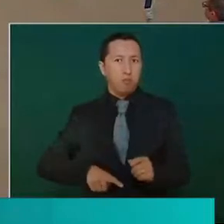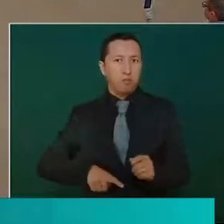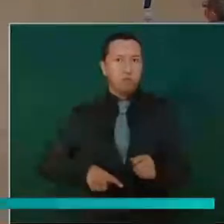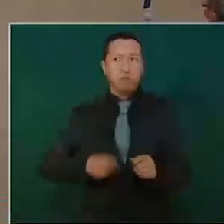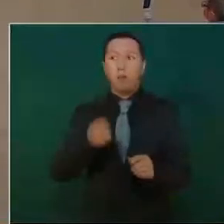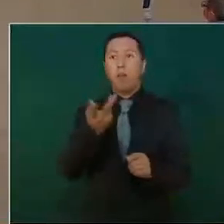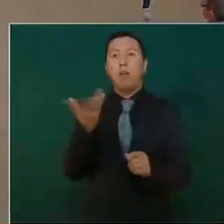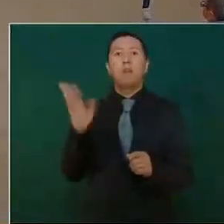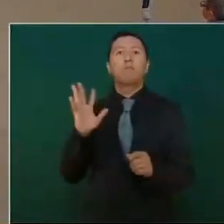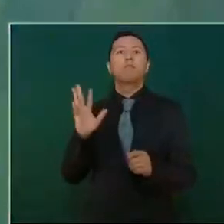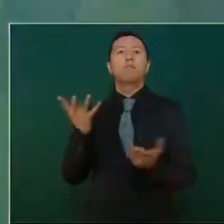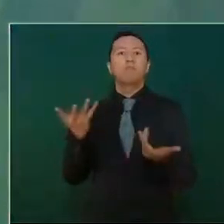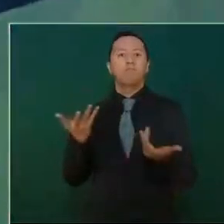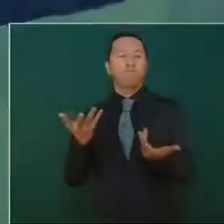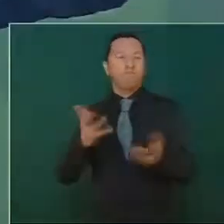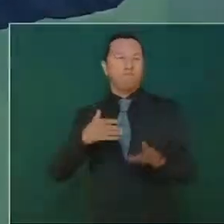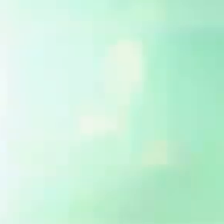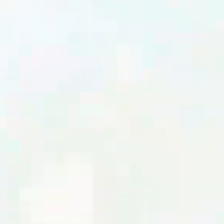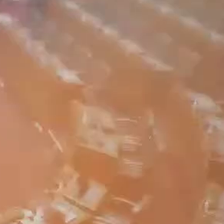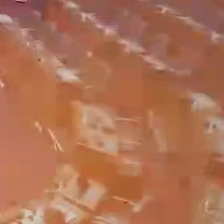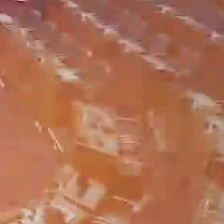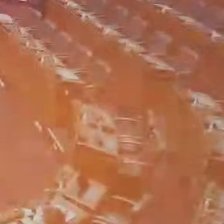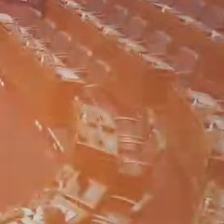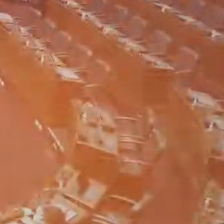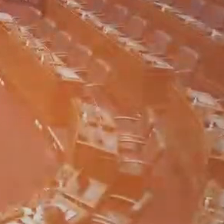vida imposible.